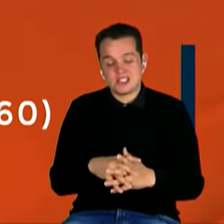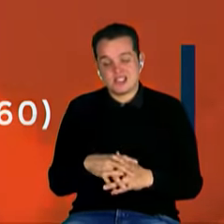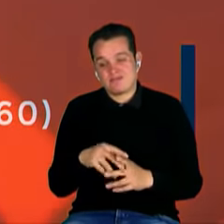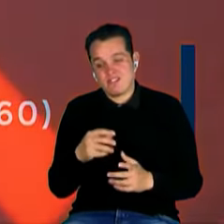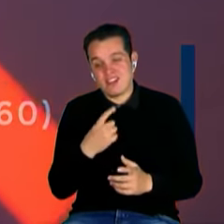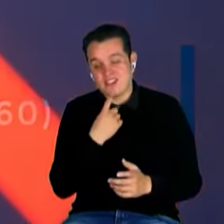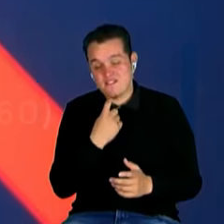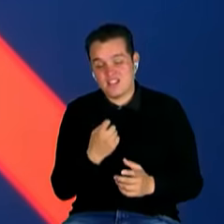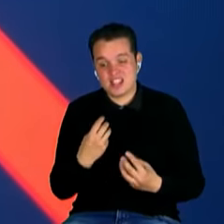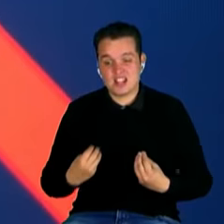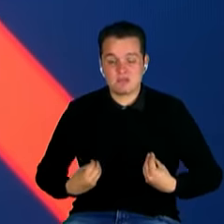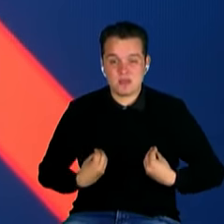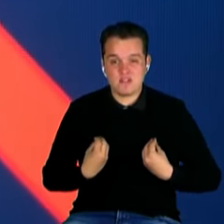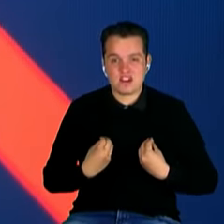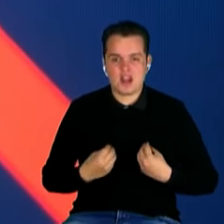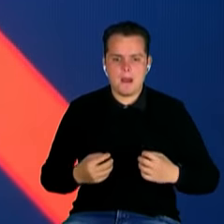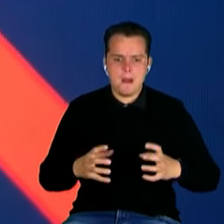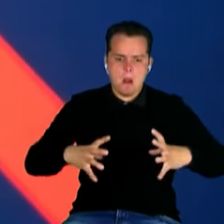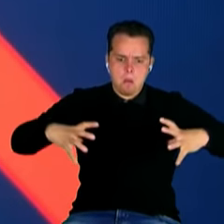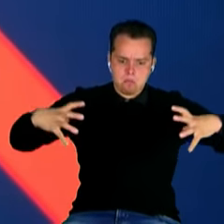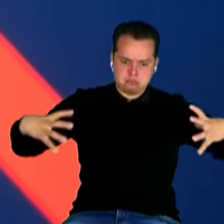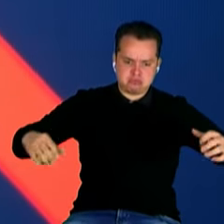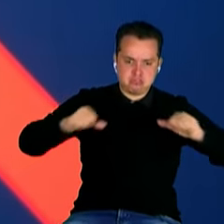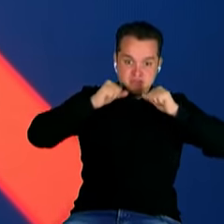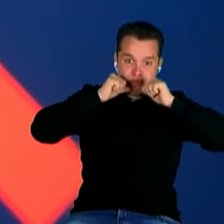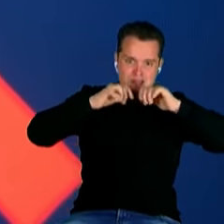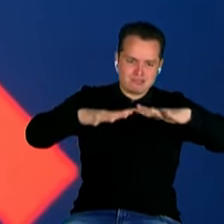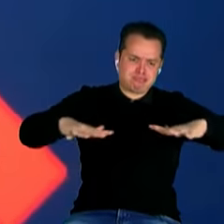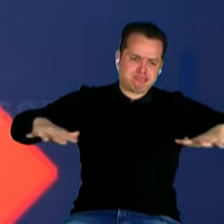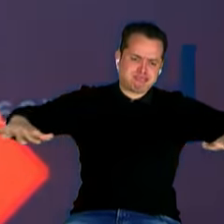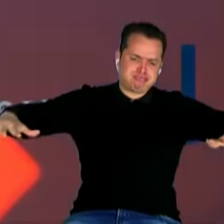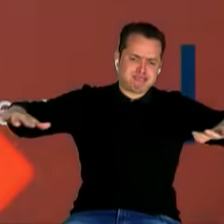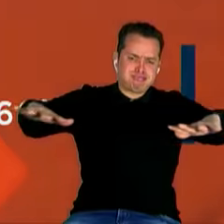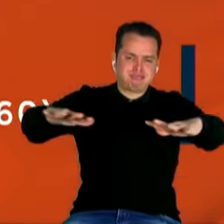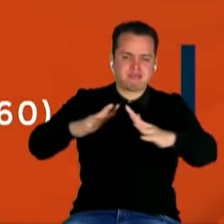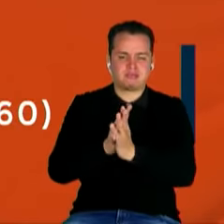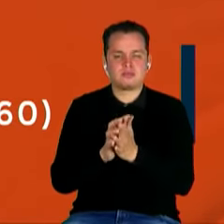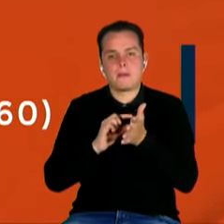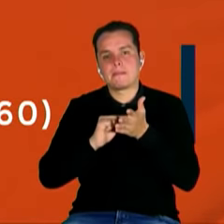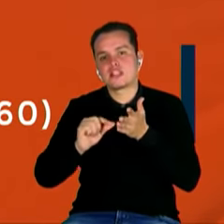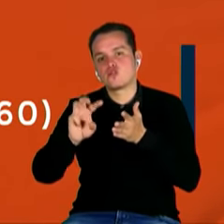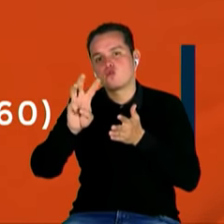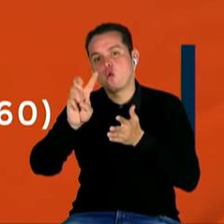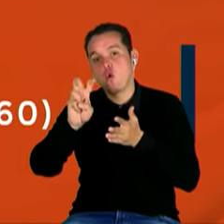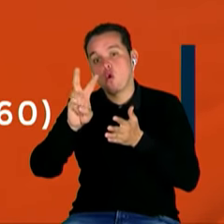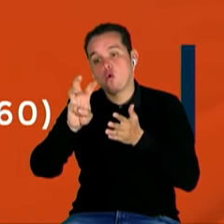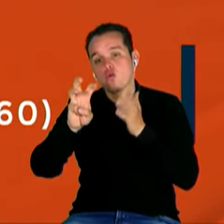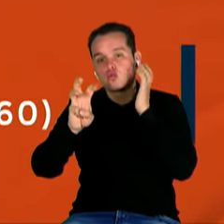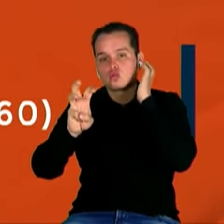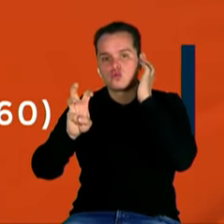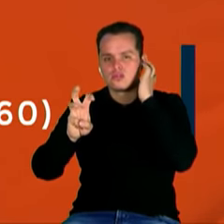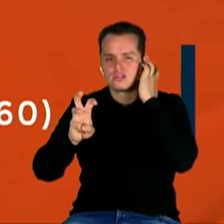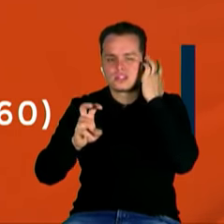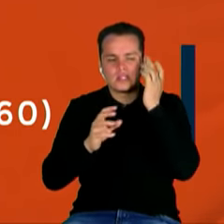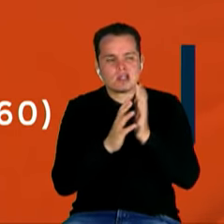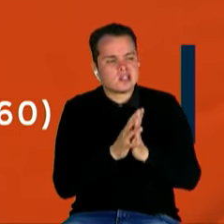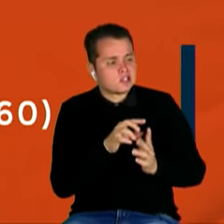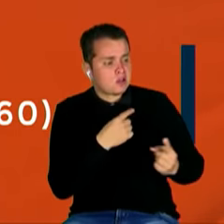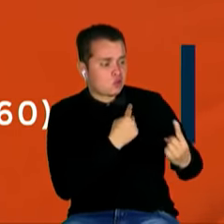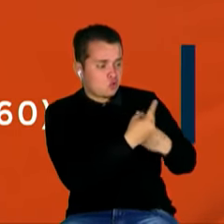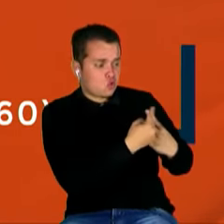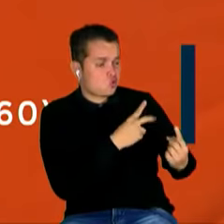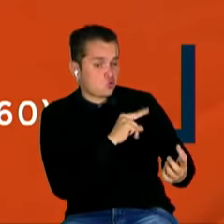tanta bendición. Abraham dijo a Lot en el versículo 8: No hay ahora altercado entre nosotros